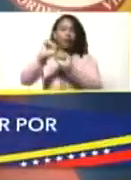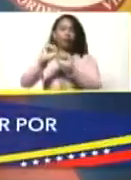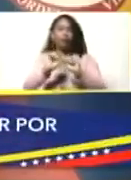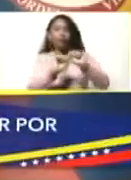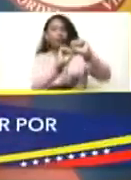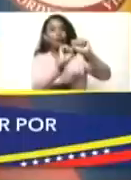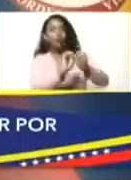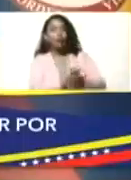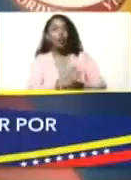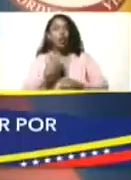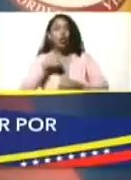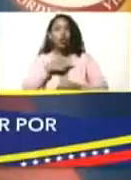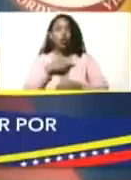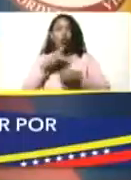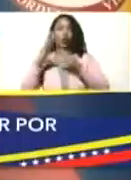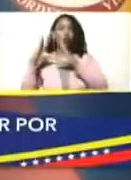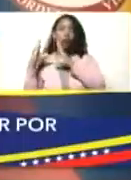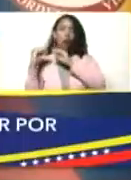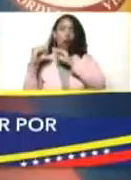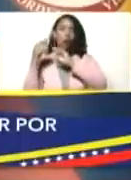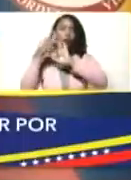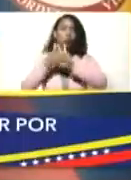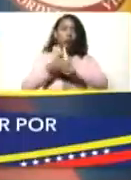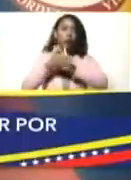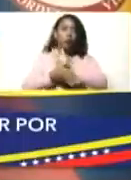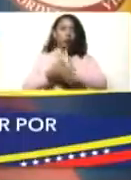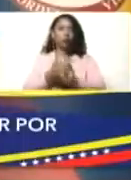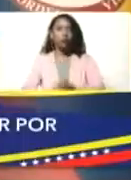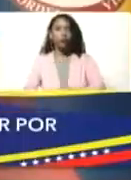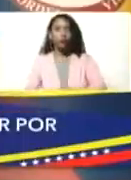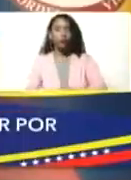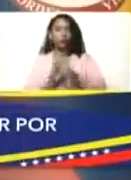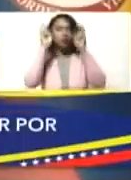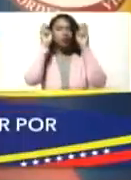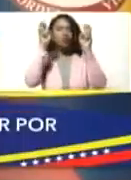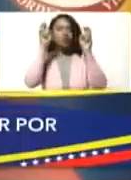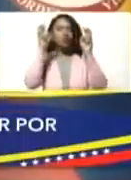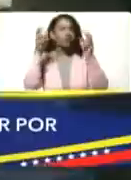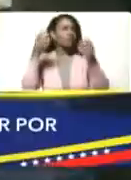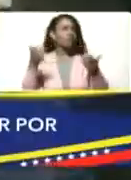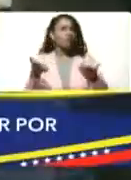Hemos conversado sobre los temas